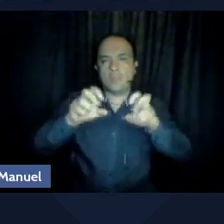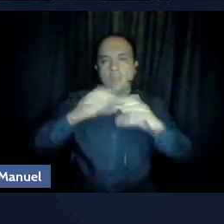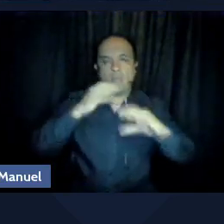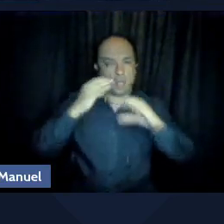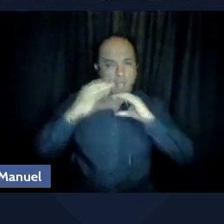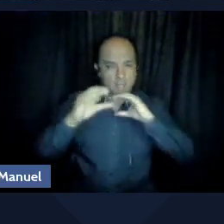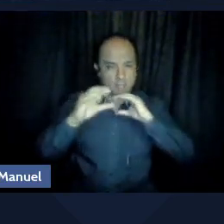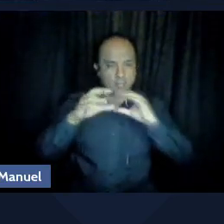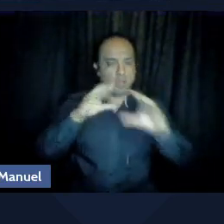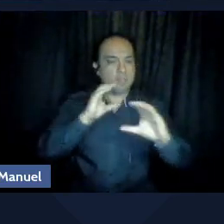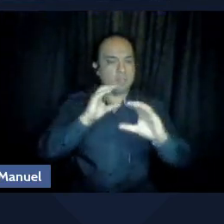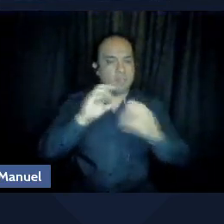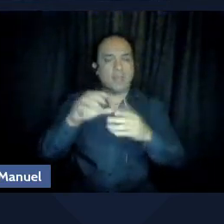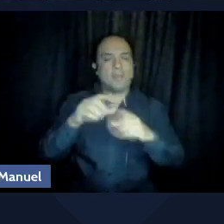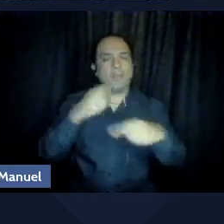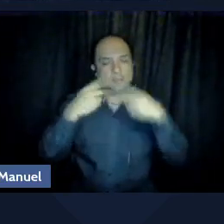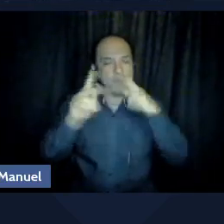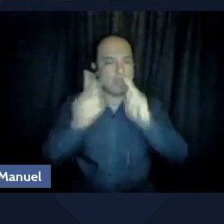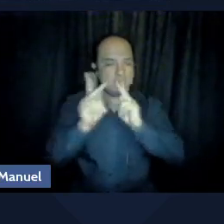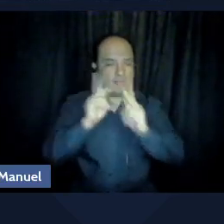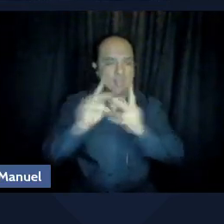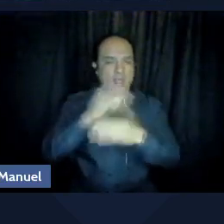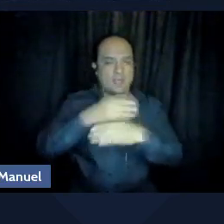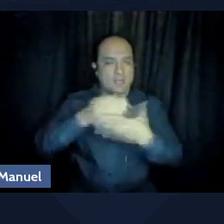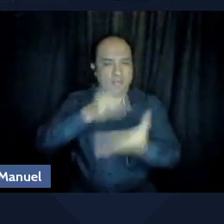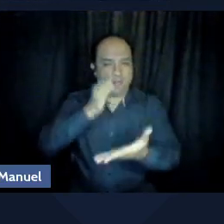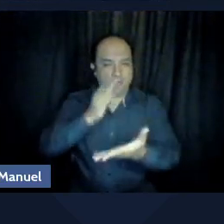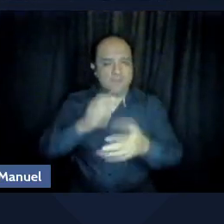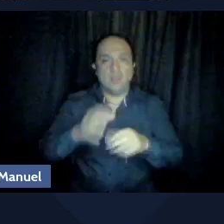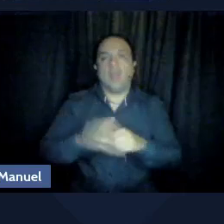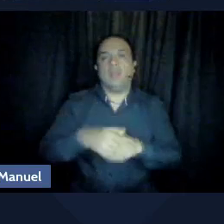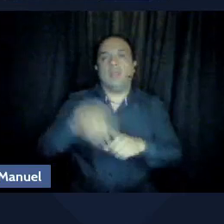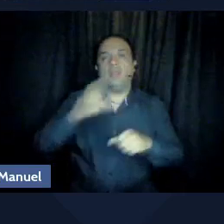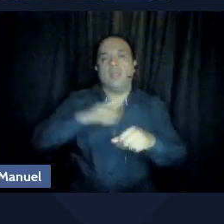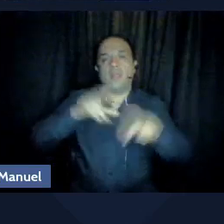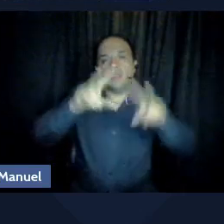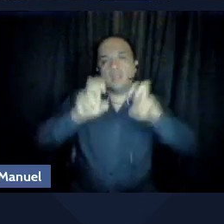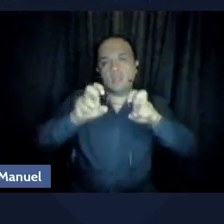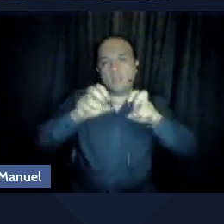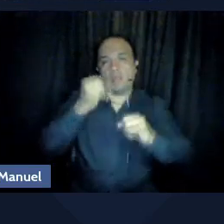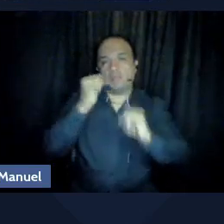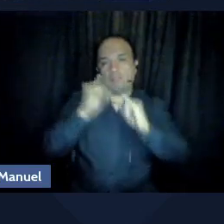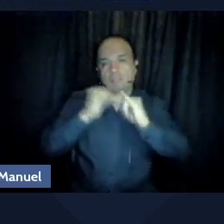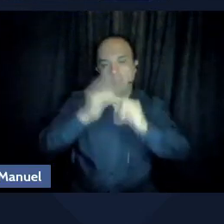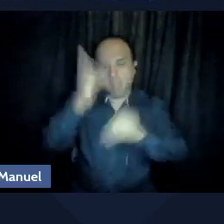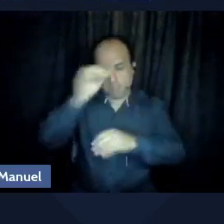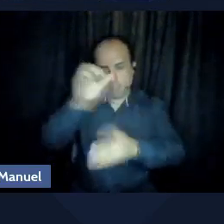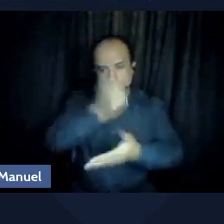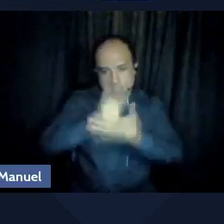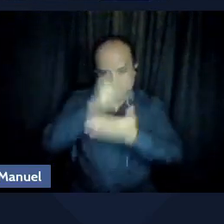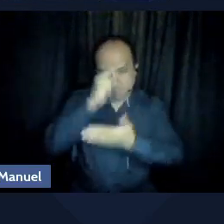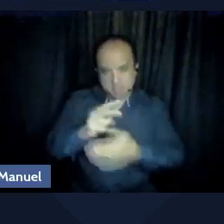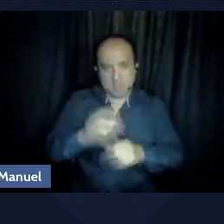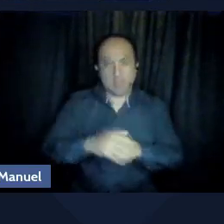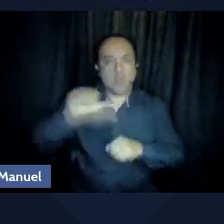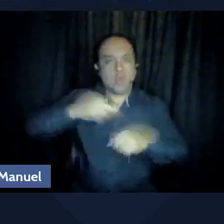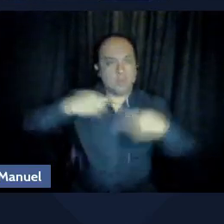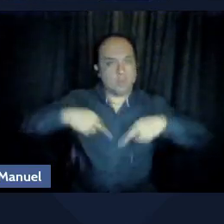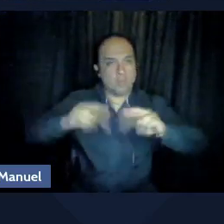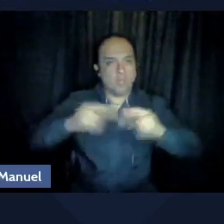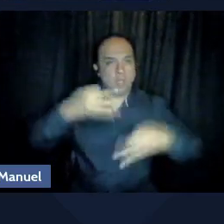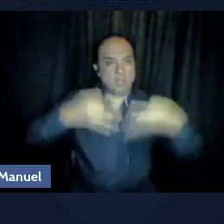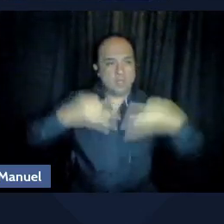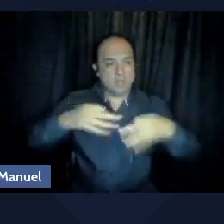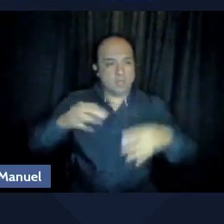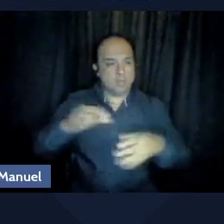café en el marco del programa institucional Apréndete Ya CDMX, es, a nombre del Pleno del ya Tribunal Electoral de la Ciudad de México. no, Es un gusto no,